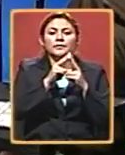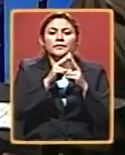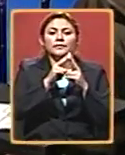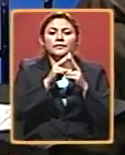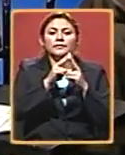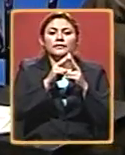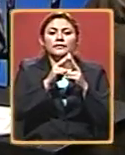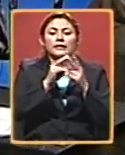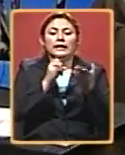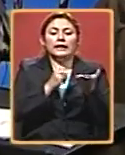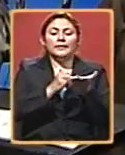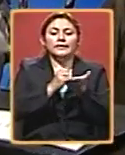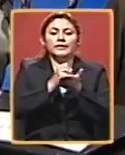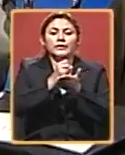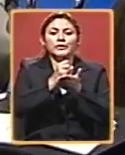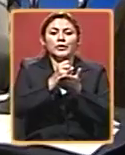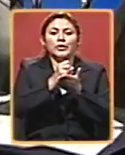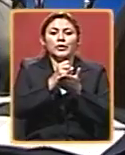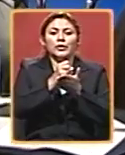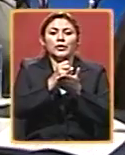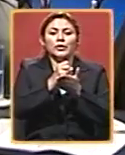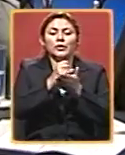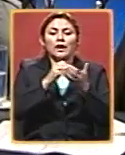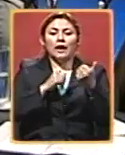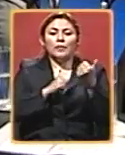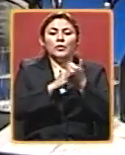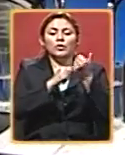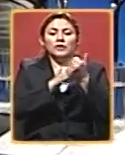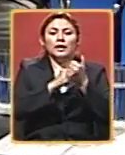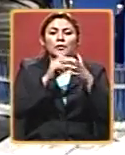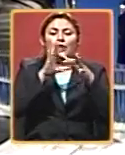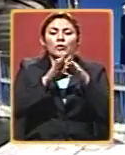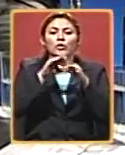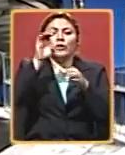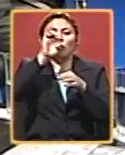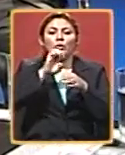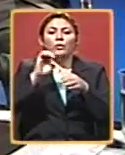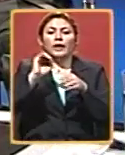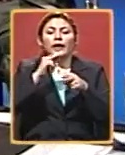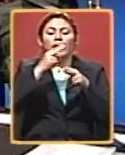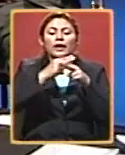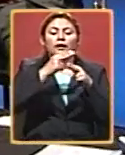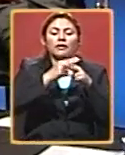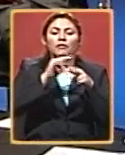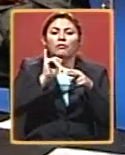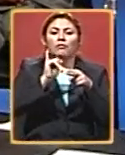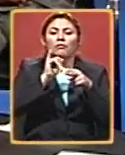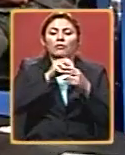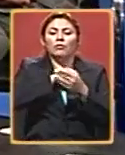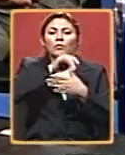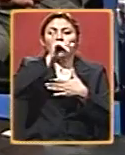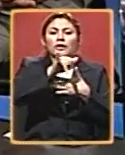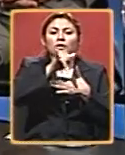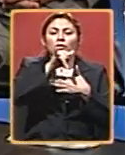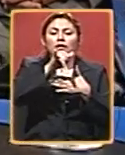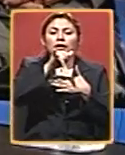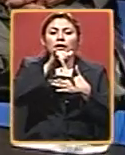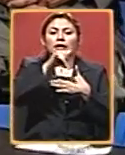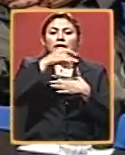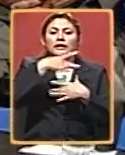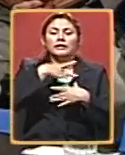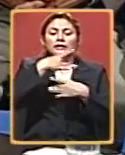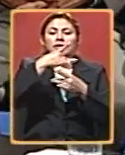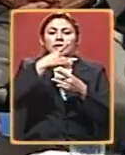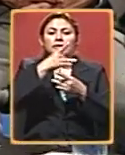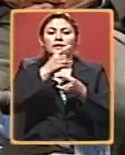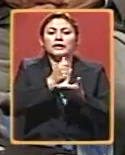jerga de la investigación apoyada por la Unión Europea como uno de los proyectos de iniciativas de